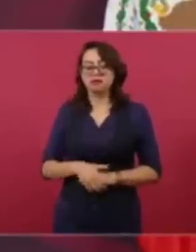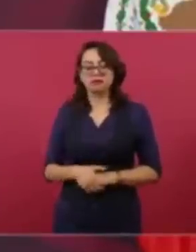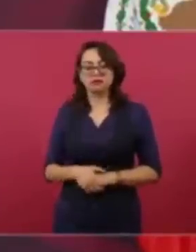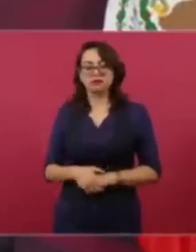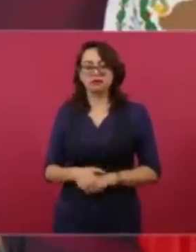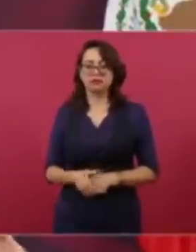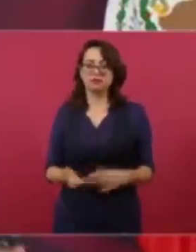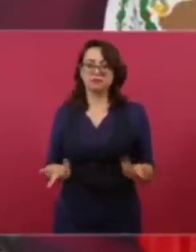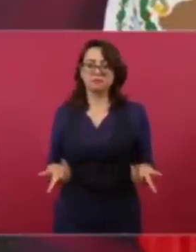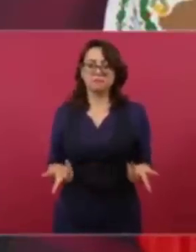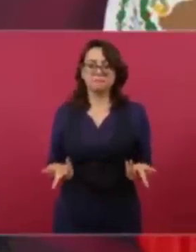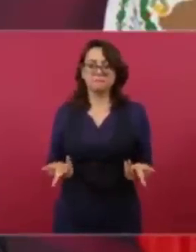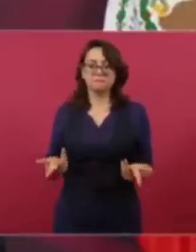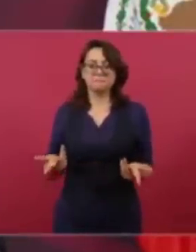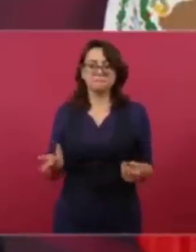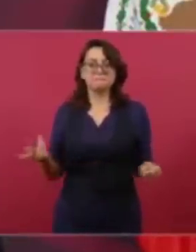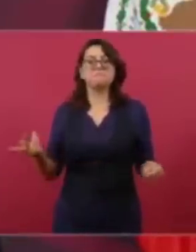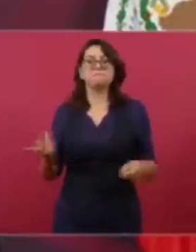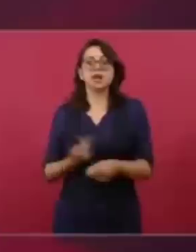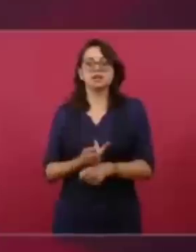Me estoy convirtiendo